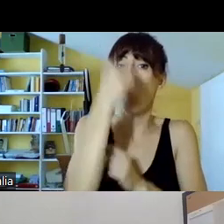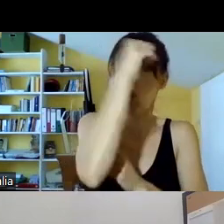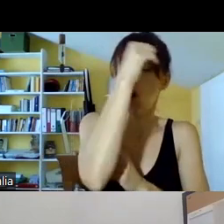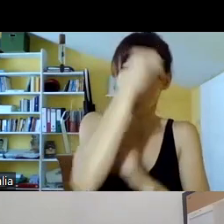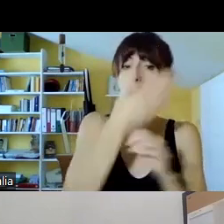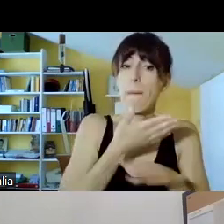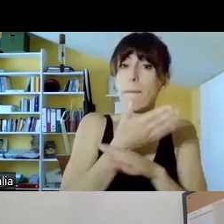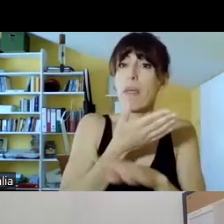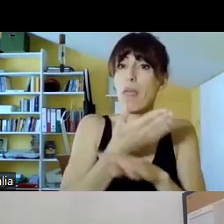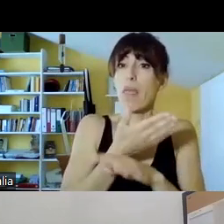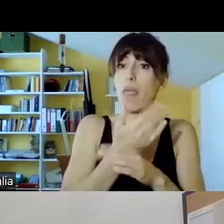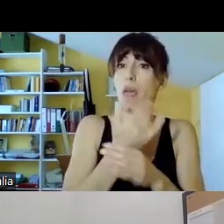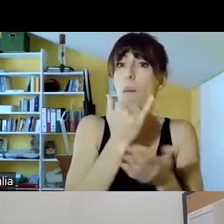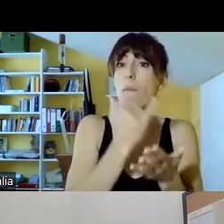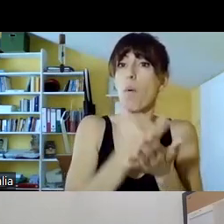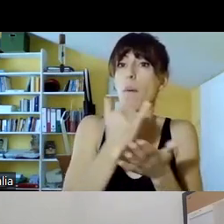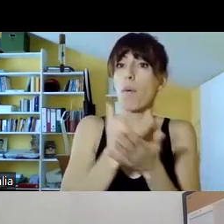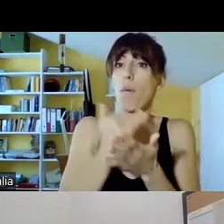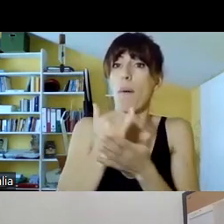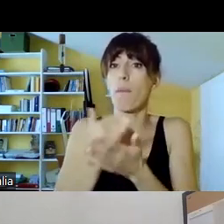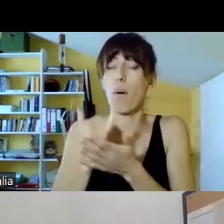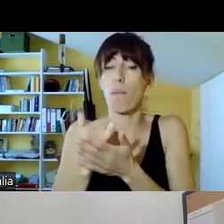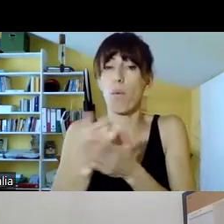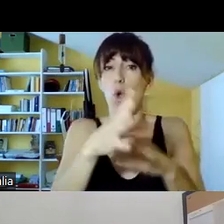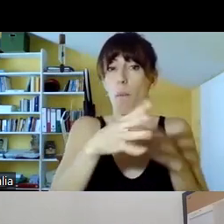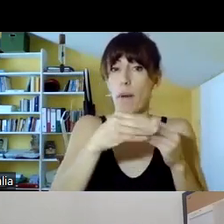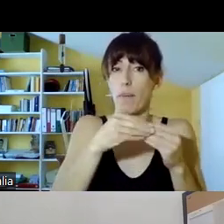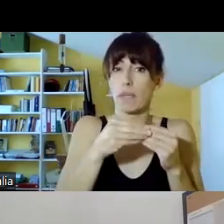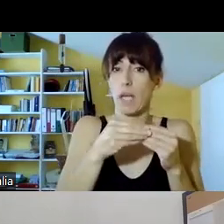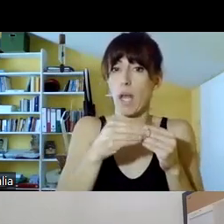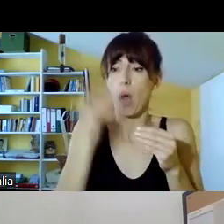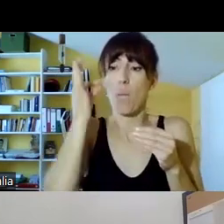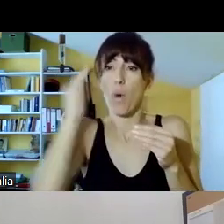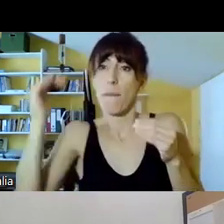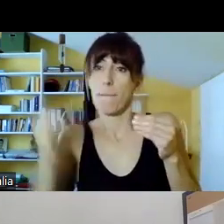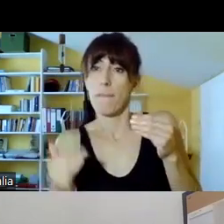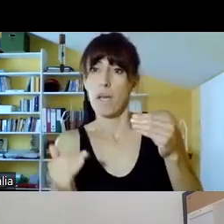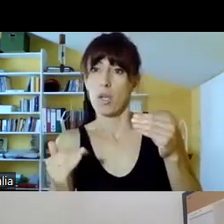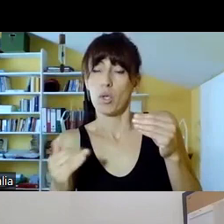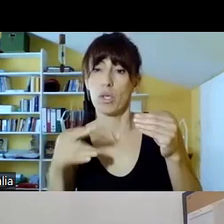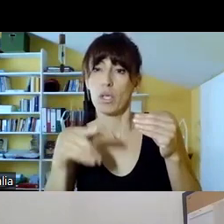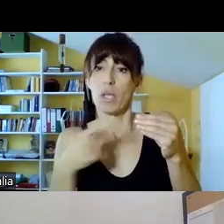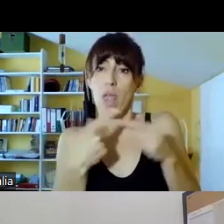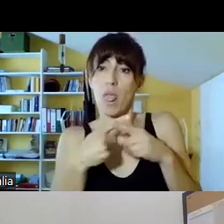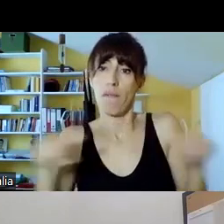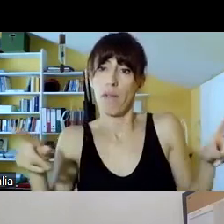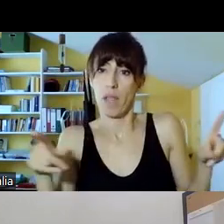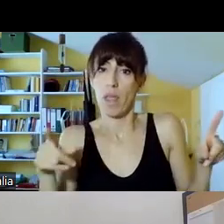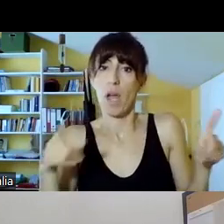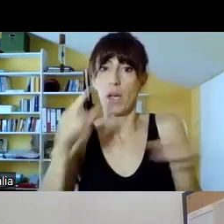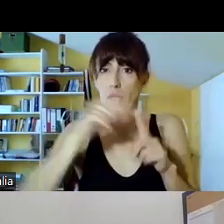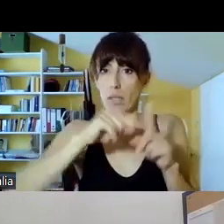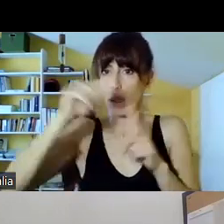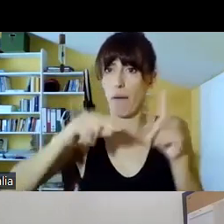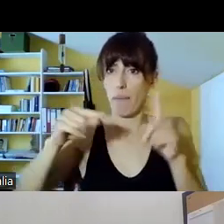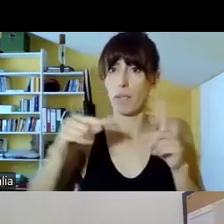pruebas complementarias que a las mujeres y que esa diferencia es estadísticamente significativa.